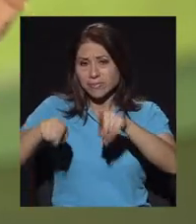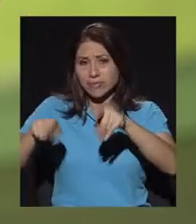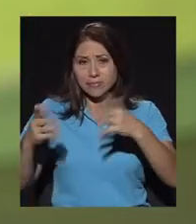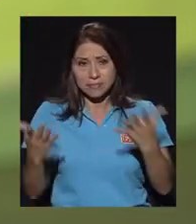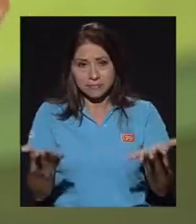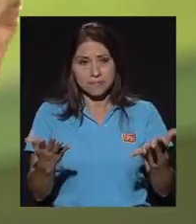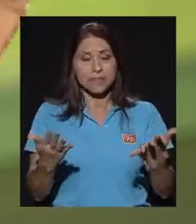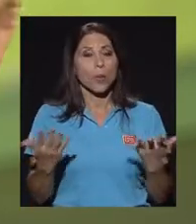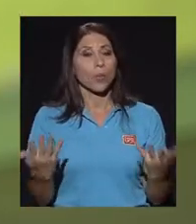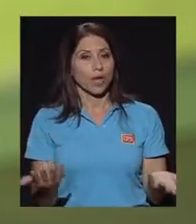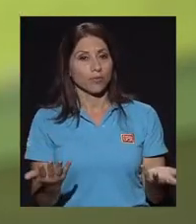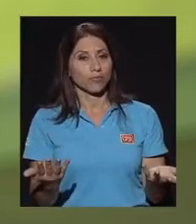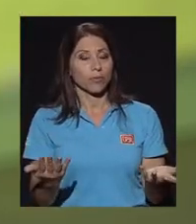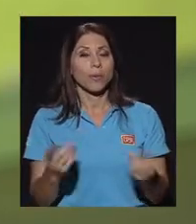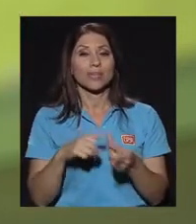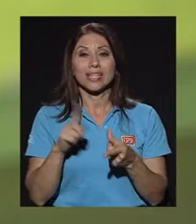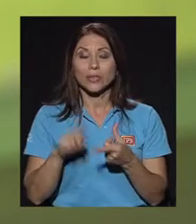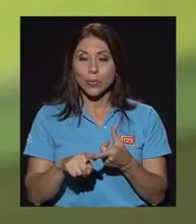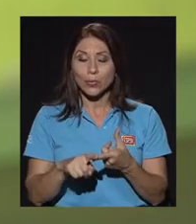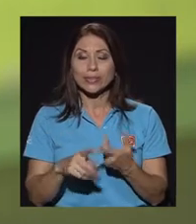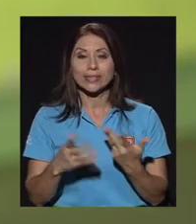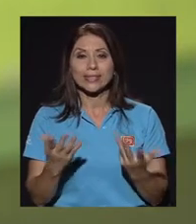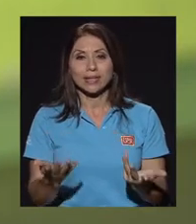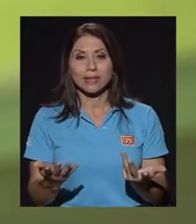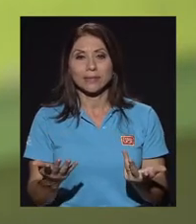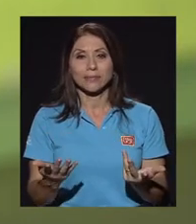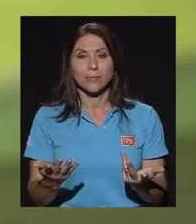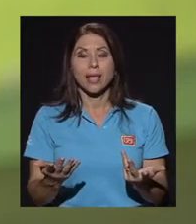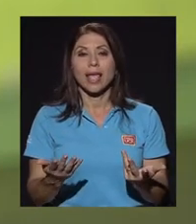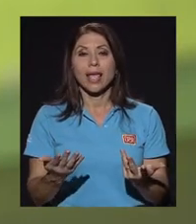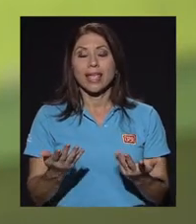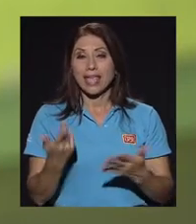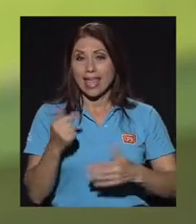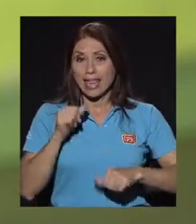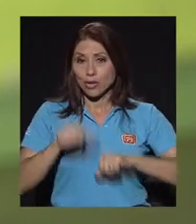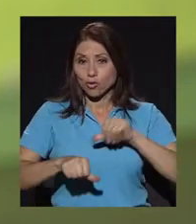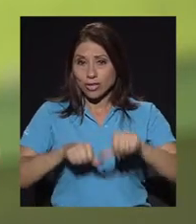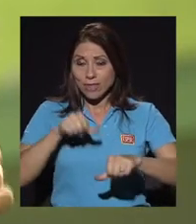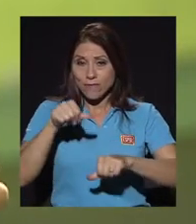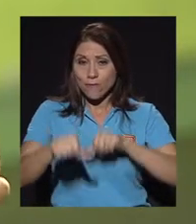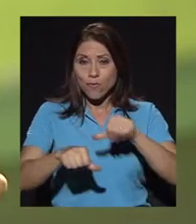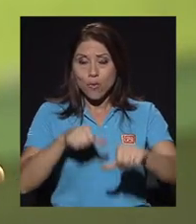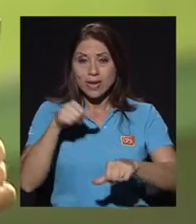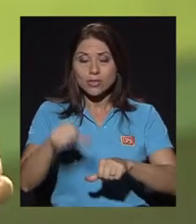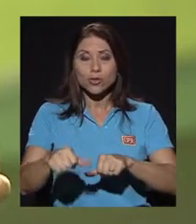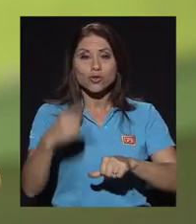así sucesivamente. Bueno, pues entonces resulta que en los esfuerzos